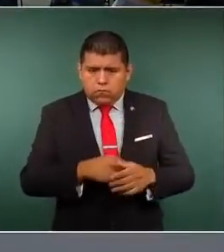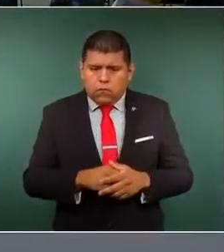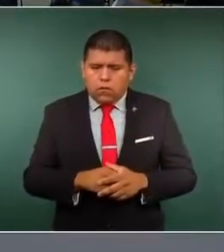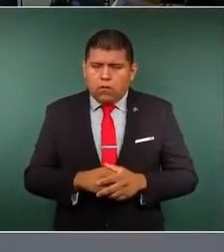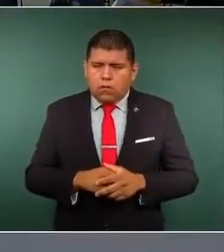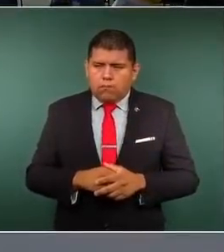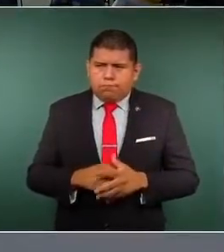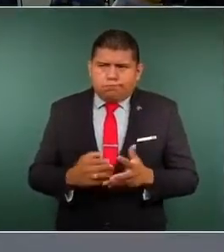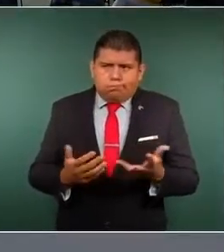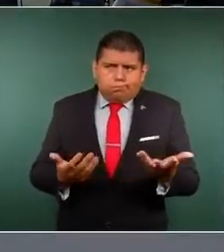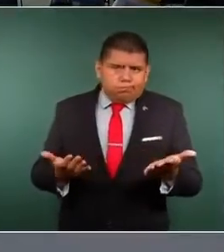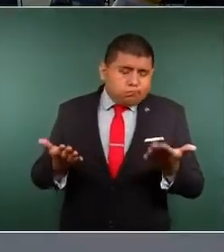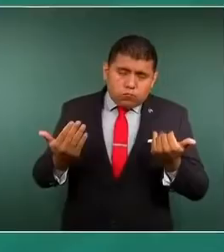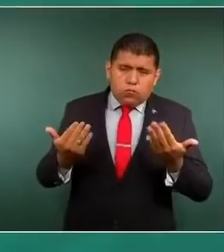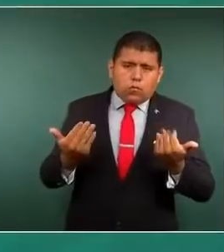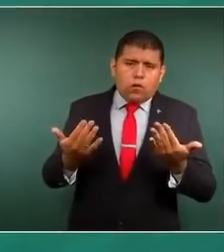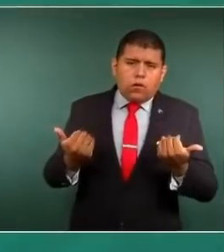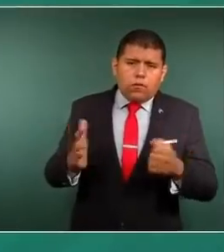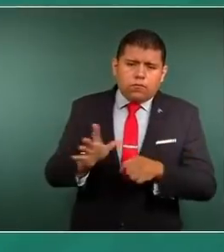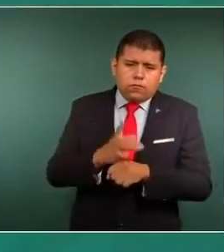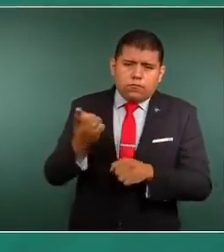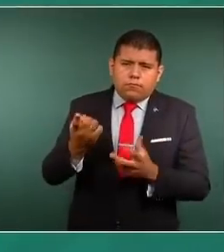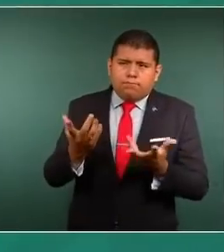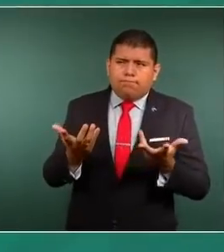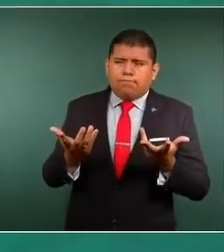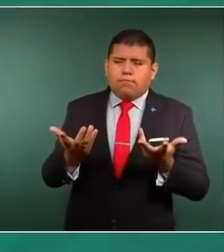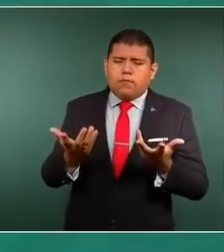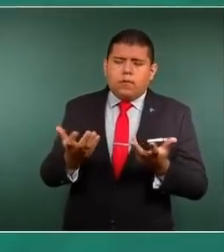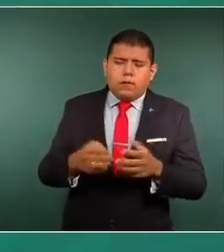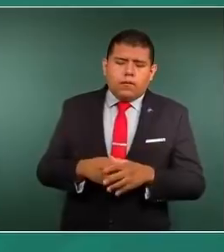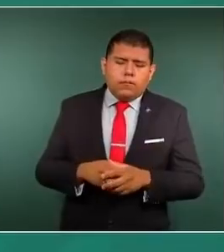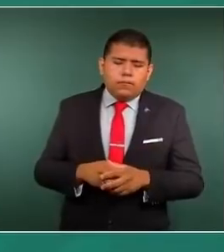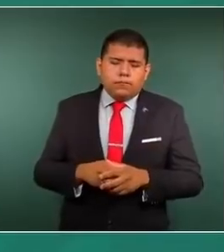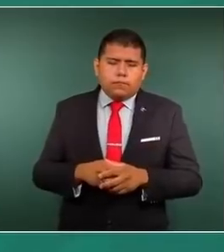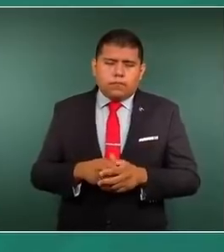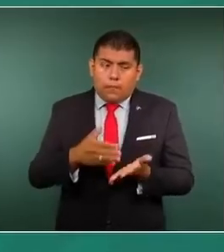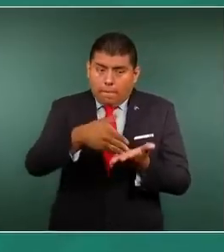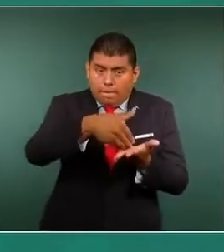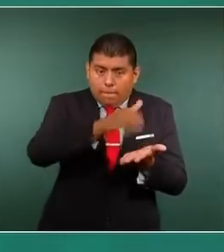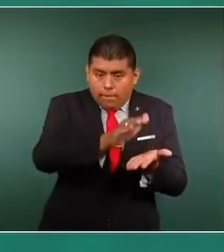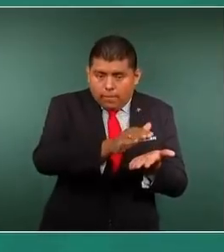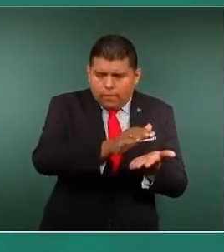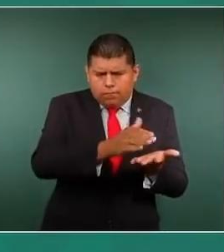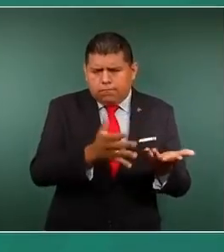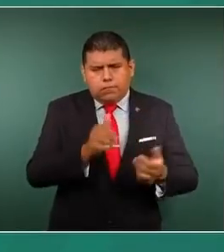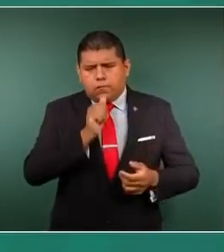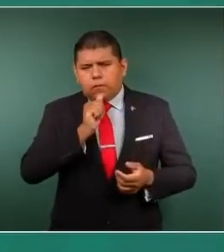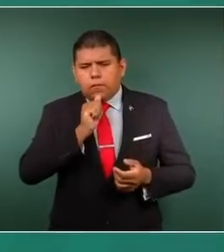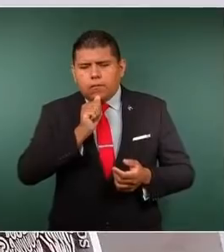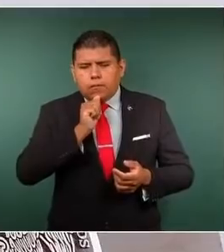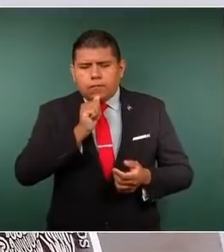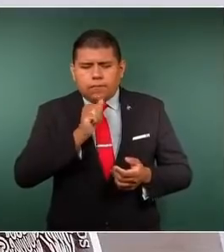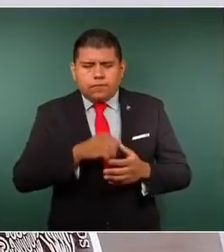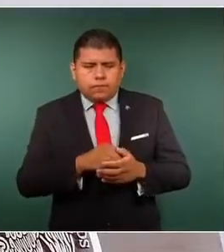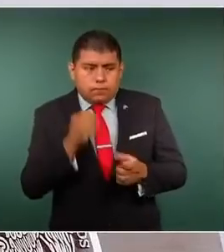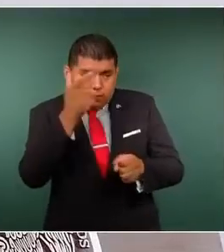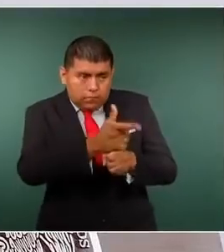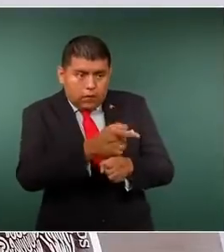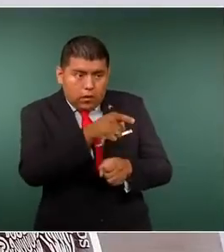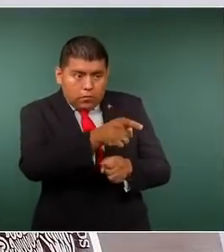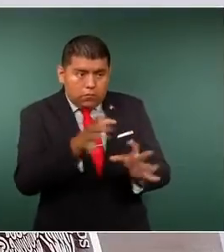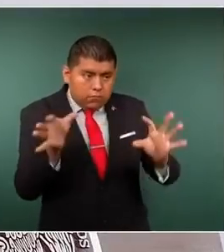procesos penales porque no se les está despidiendo porque se les haya encontrado